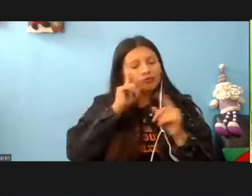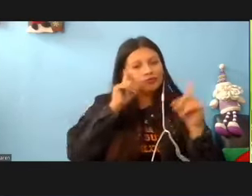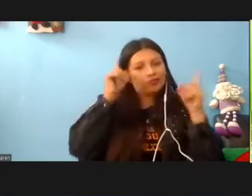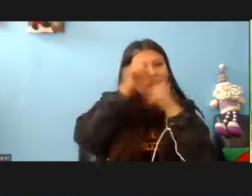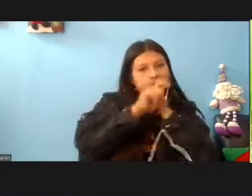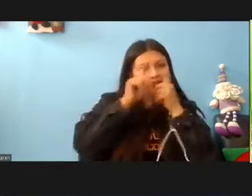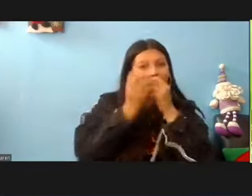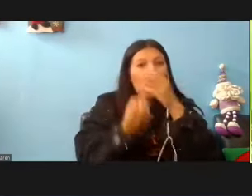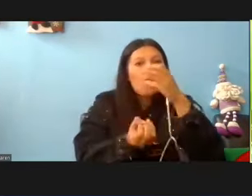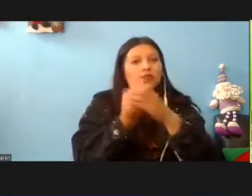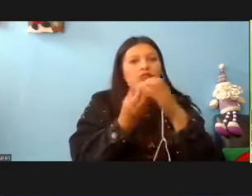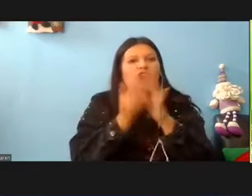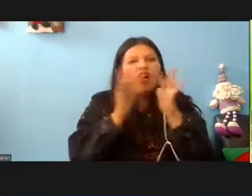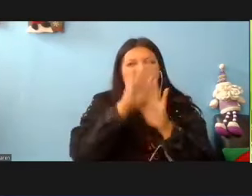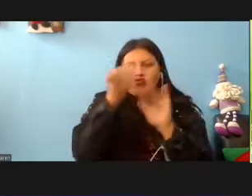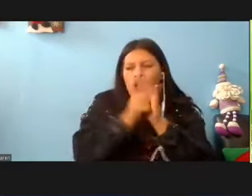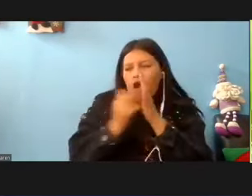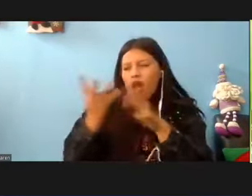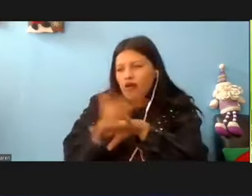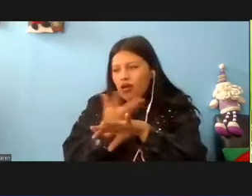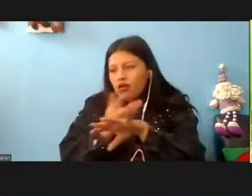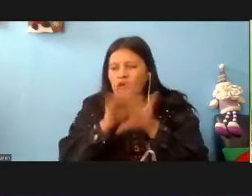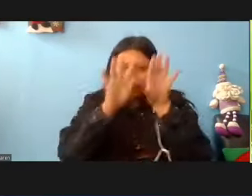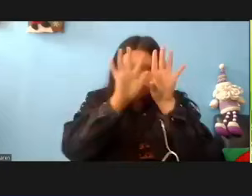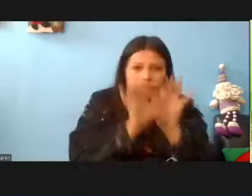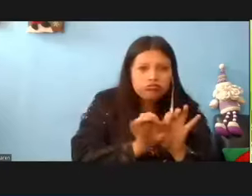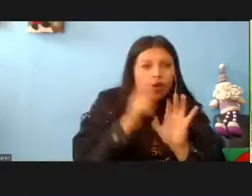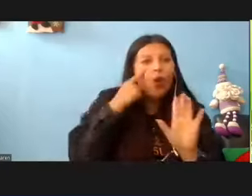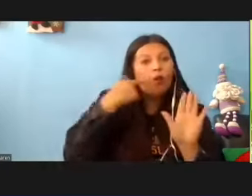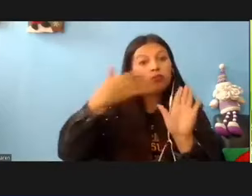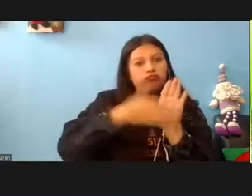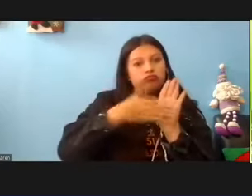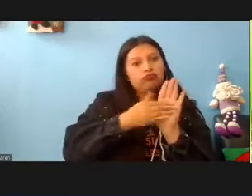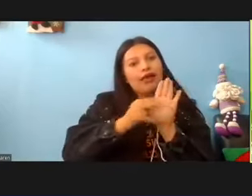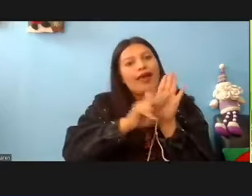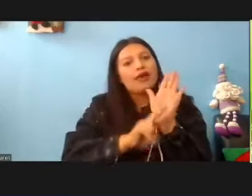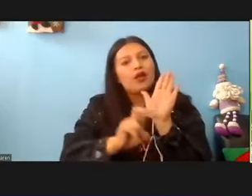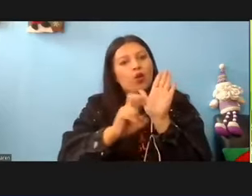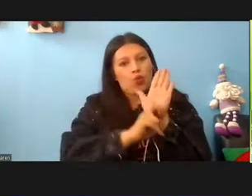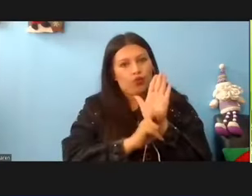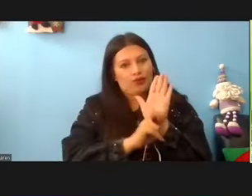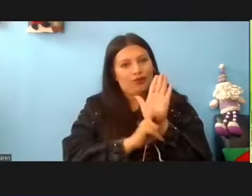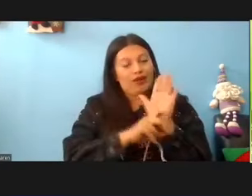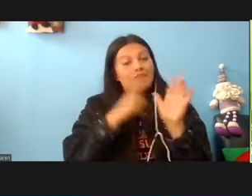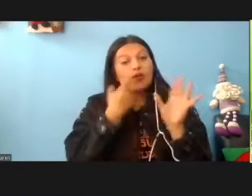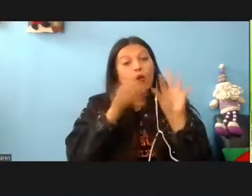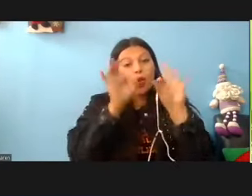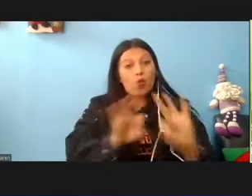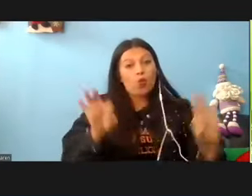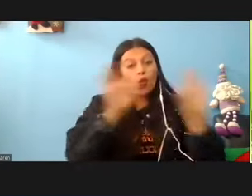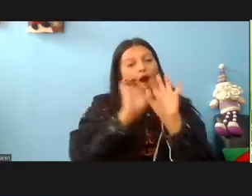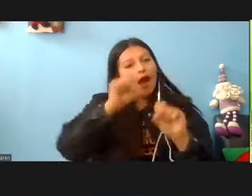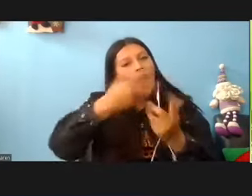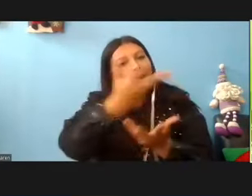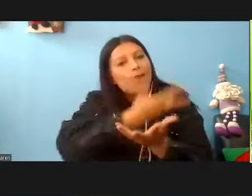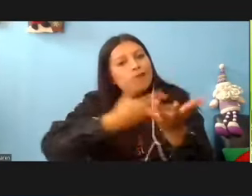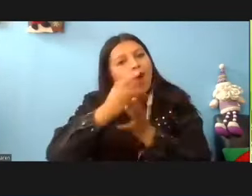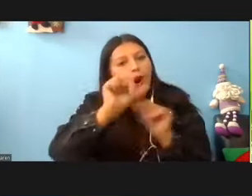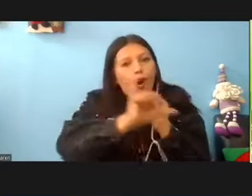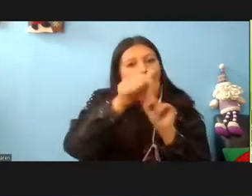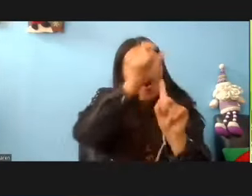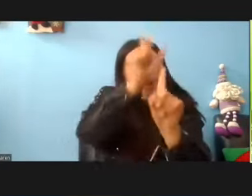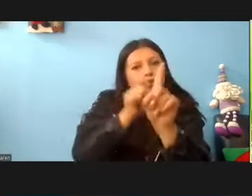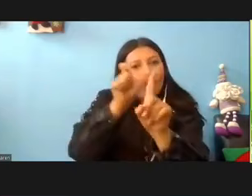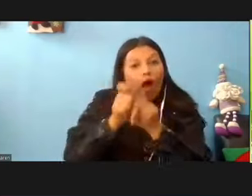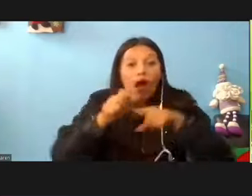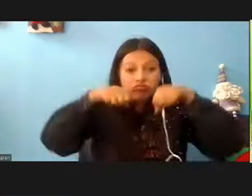reflexionando y produciendo sobre ese arte y con muy buen soporte teórico, que es importante compartir con otras personas